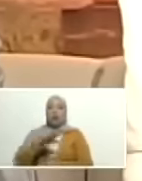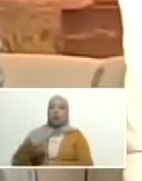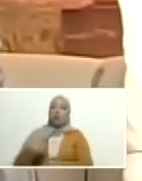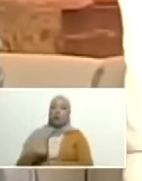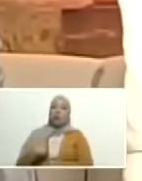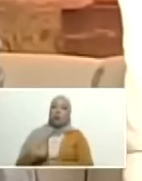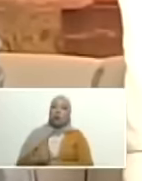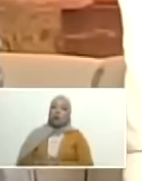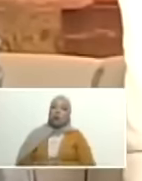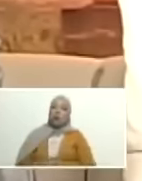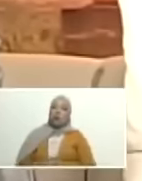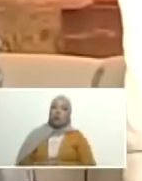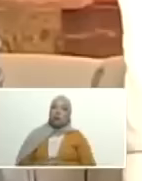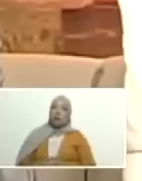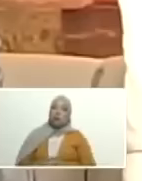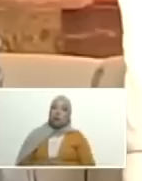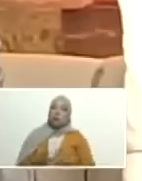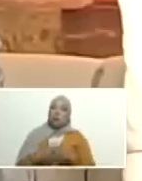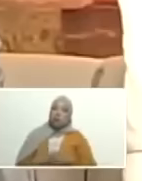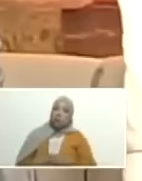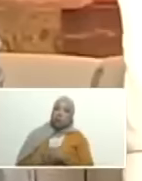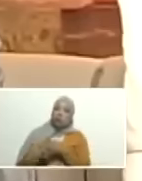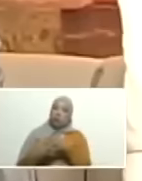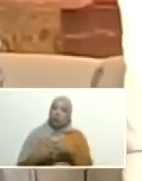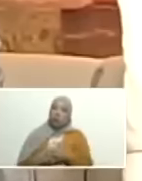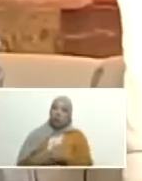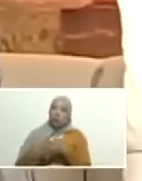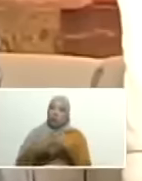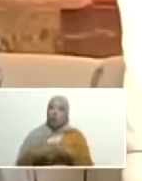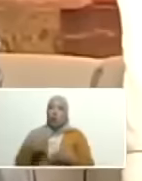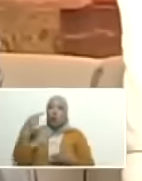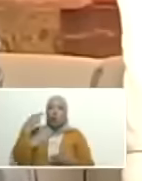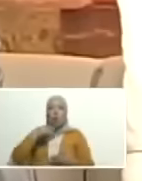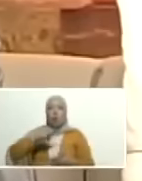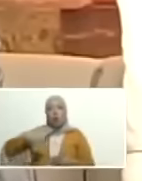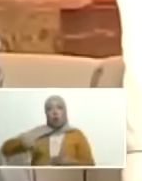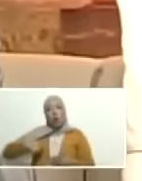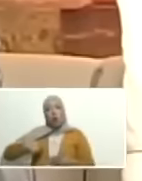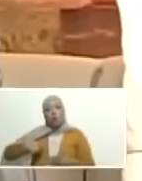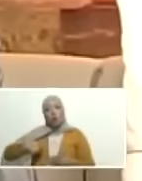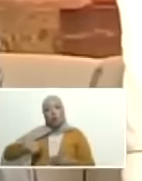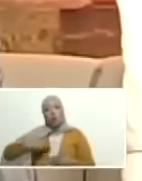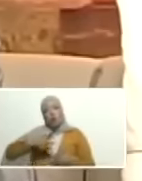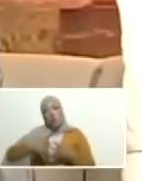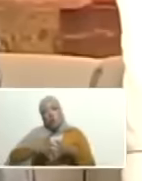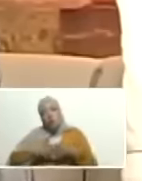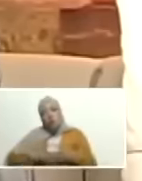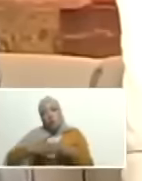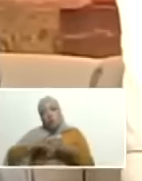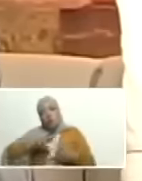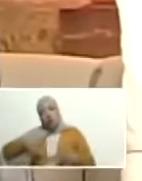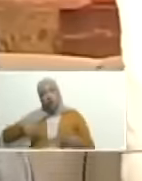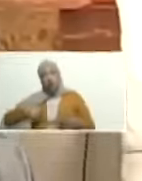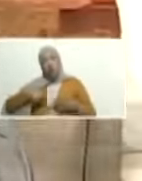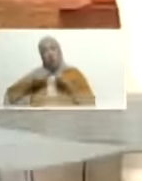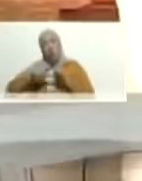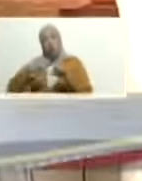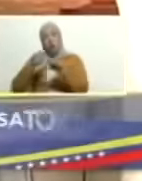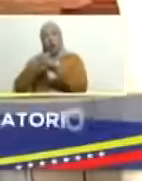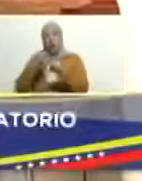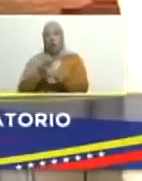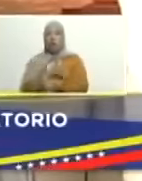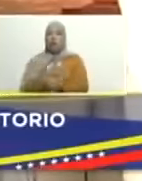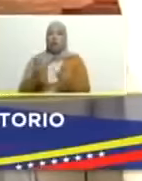Nosotros, como bolivarianos, nosotros, como continuadores del legado